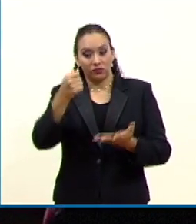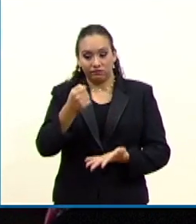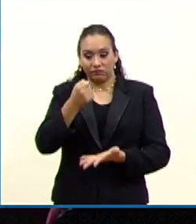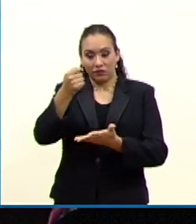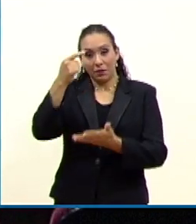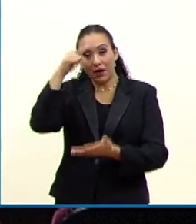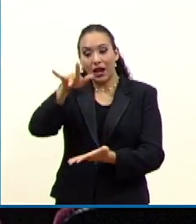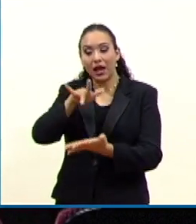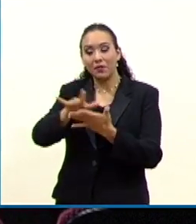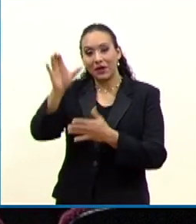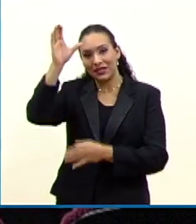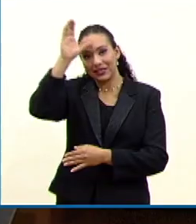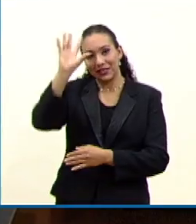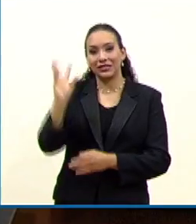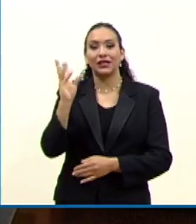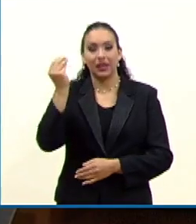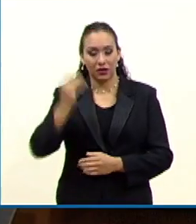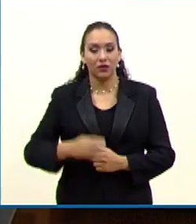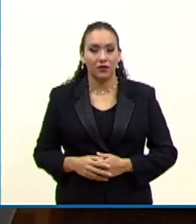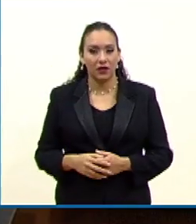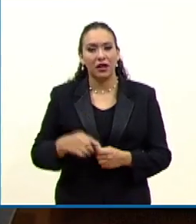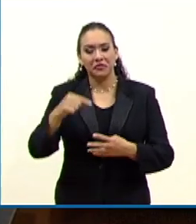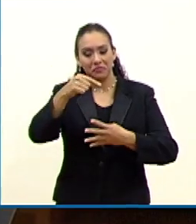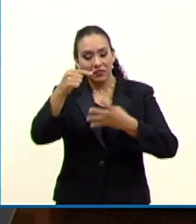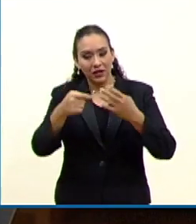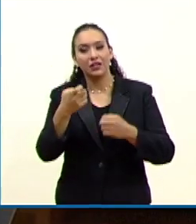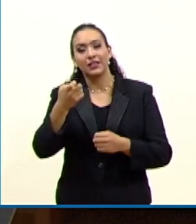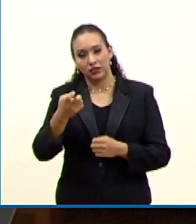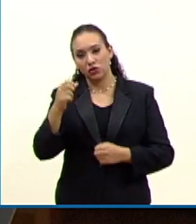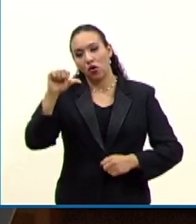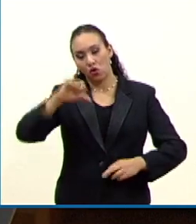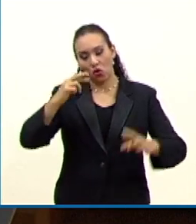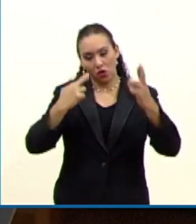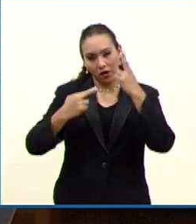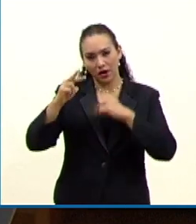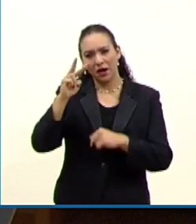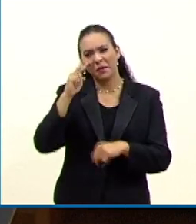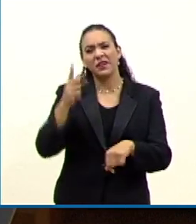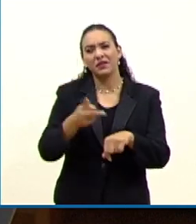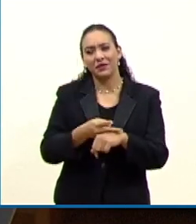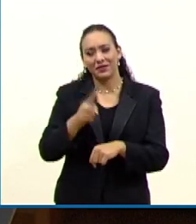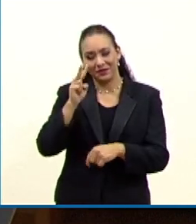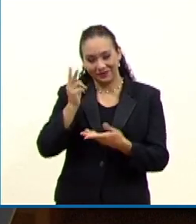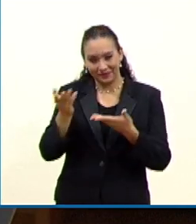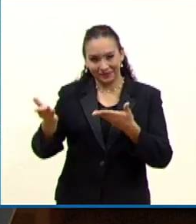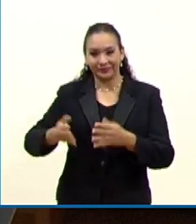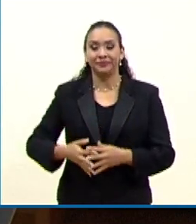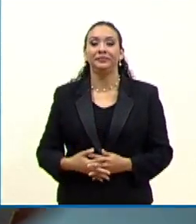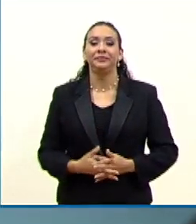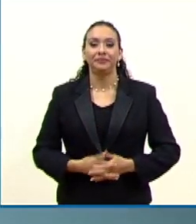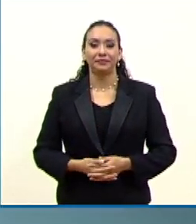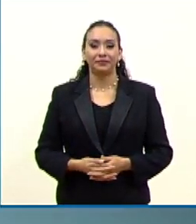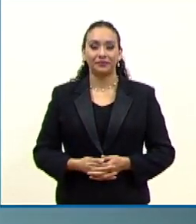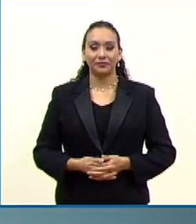la ciencia y la tecnología. Escuchemos parte de lo dicho por la ministra Yasmín Esquivel.